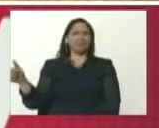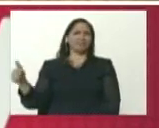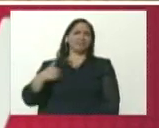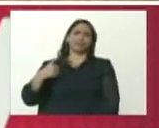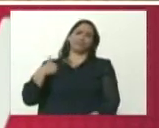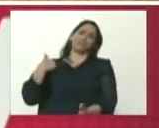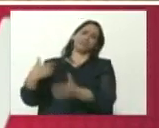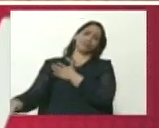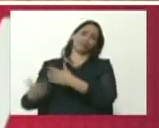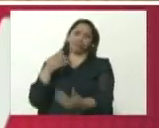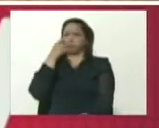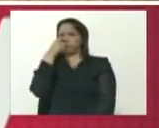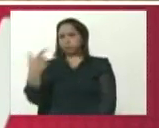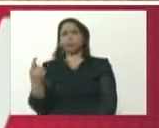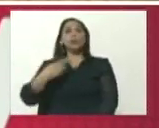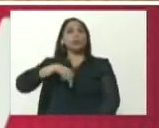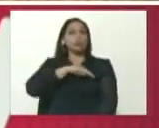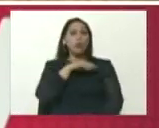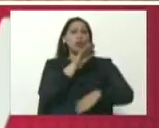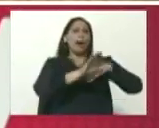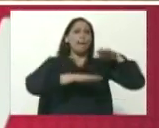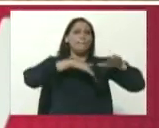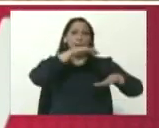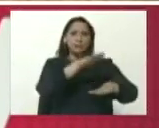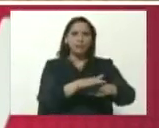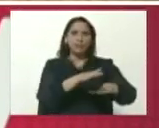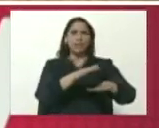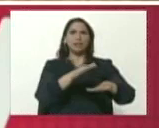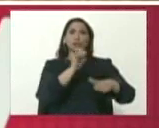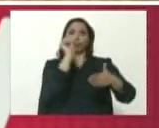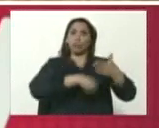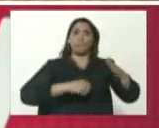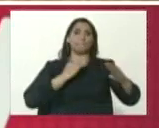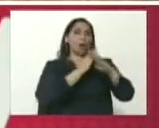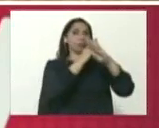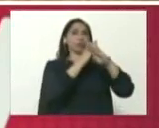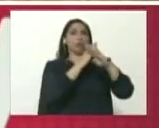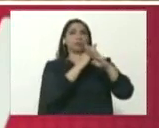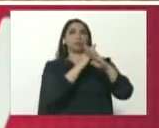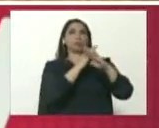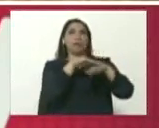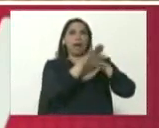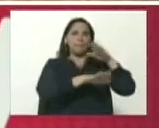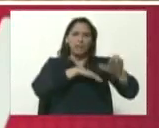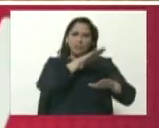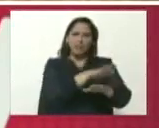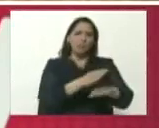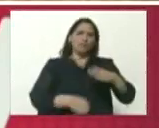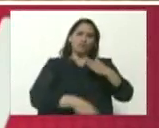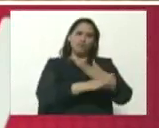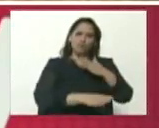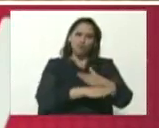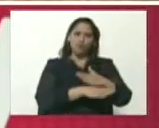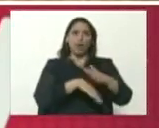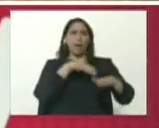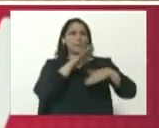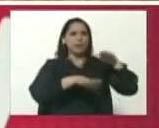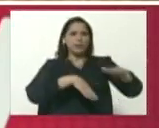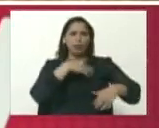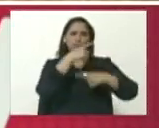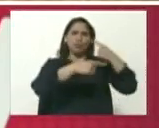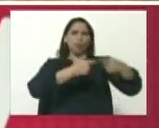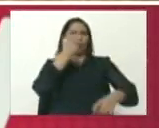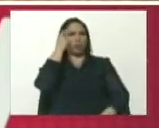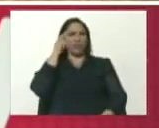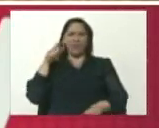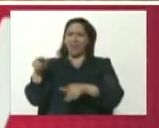la gana. Nosotros avancemos sin pausa. Avancemos. A avanzar todos los días, que ellos sigan